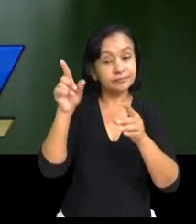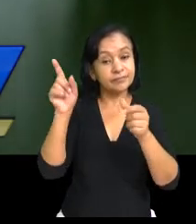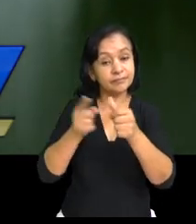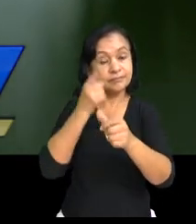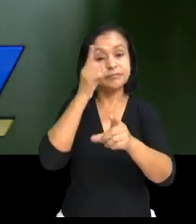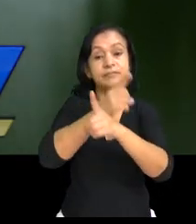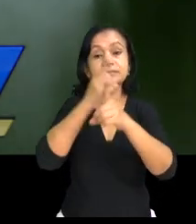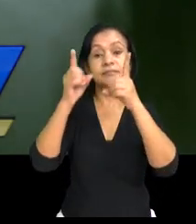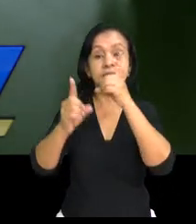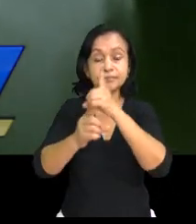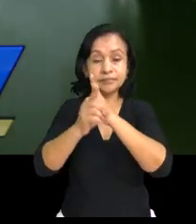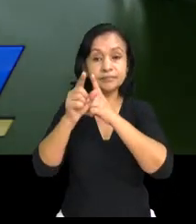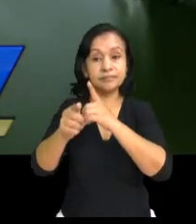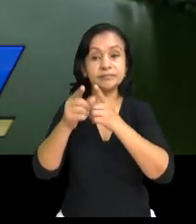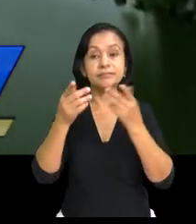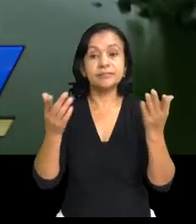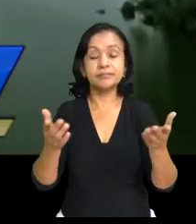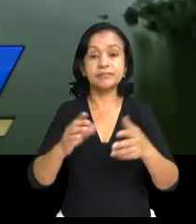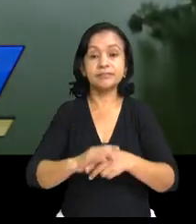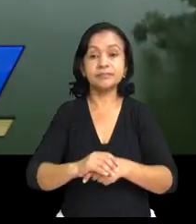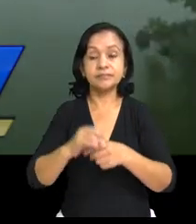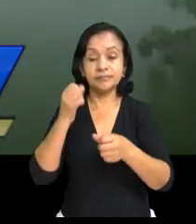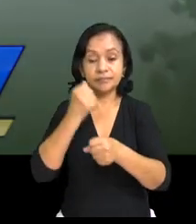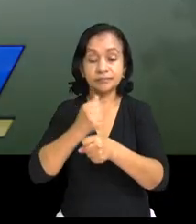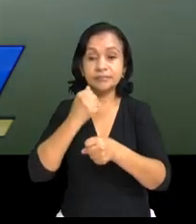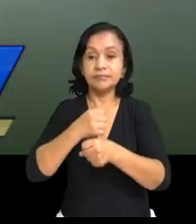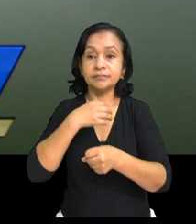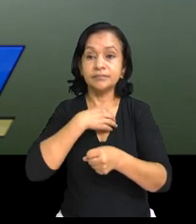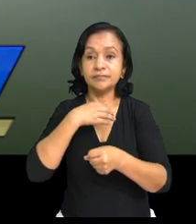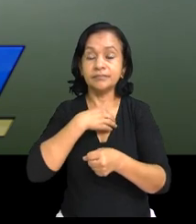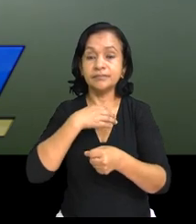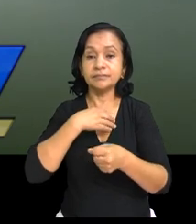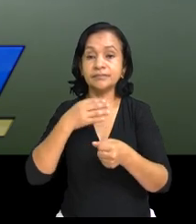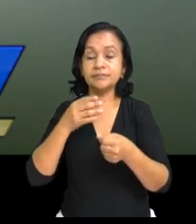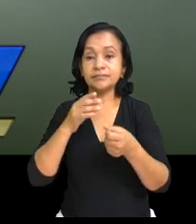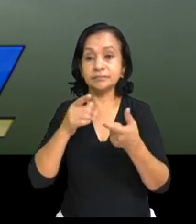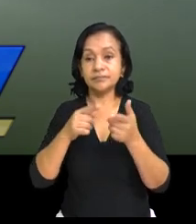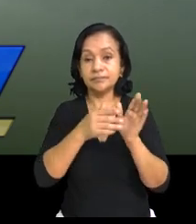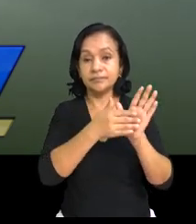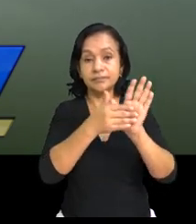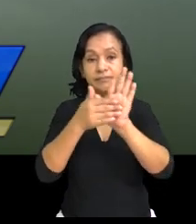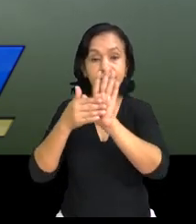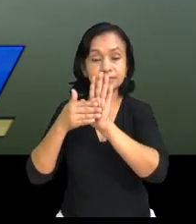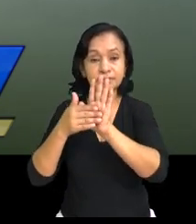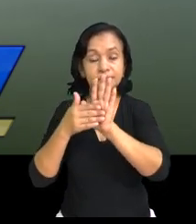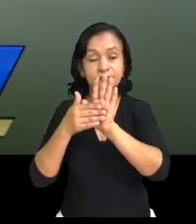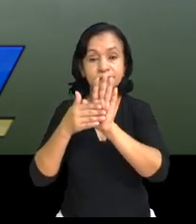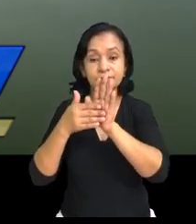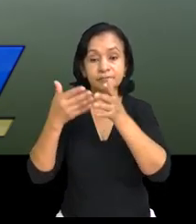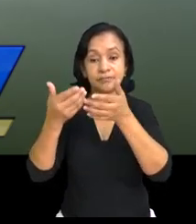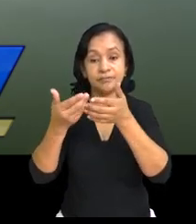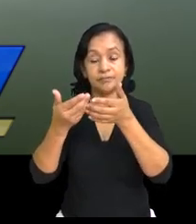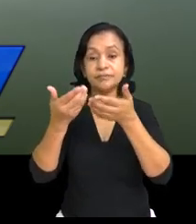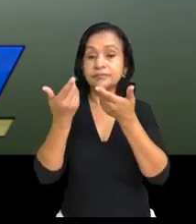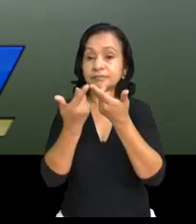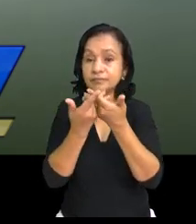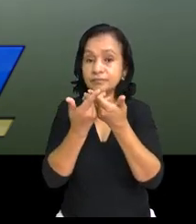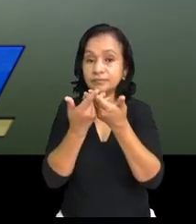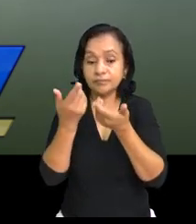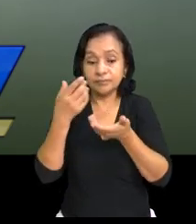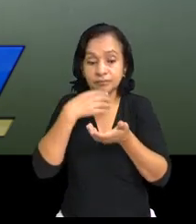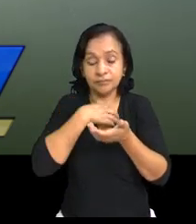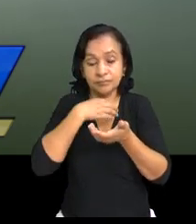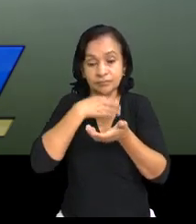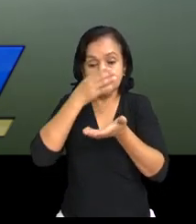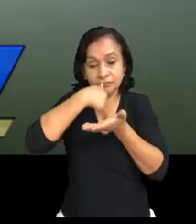fallando en nuestra concepción de trabajo. Entonces ahí, por eso nosotros hablamos, modelo descentralizado, es decir, porque no es nuestro,